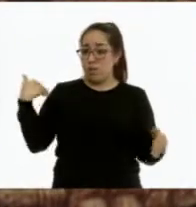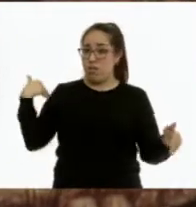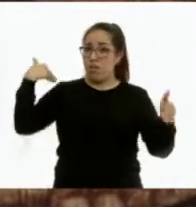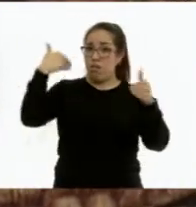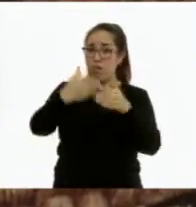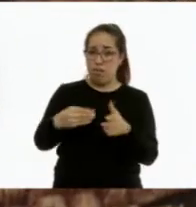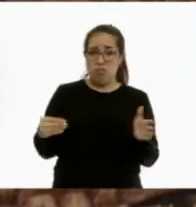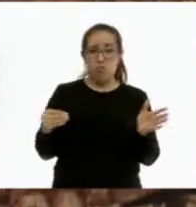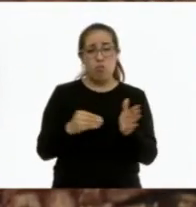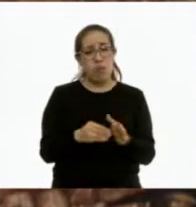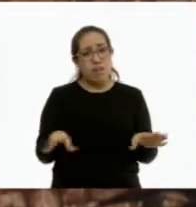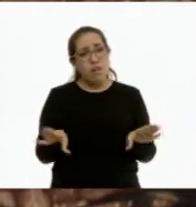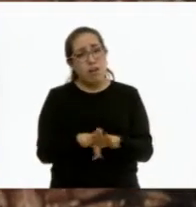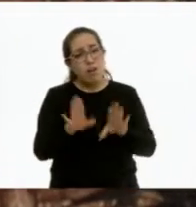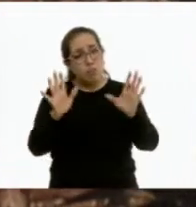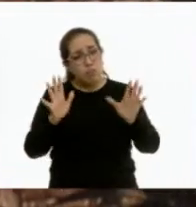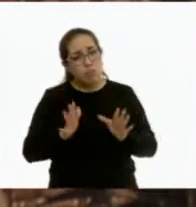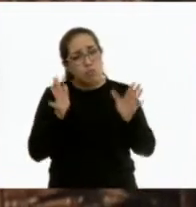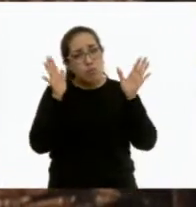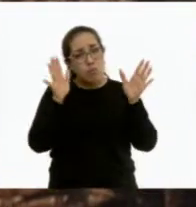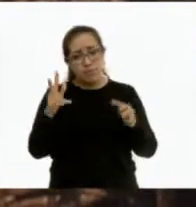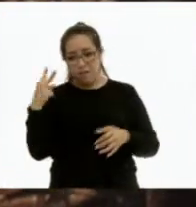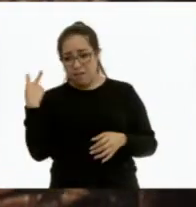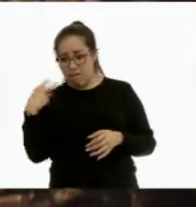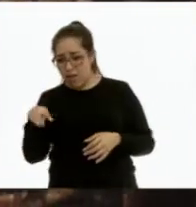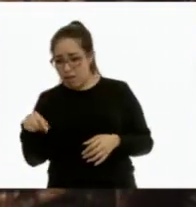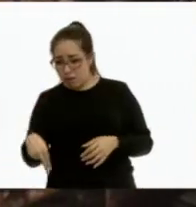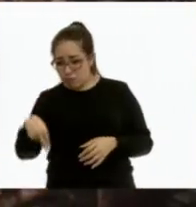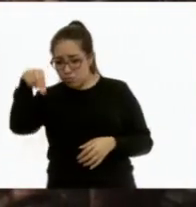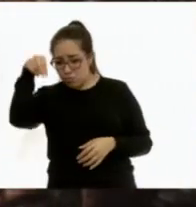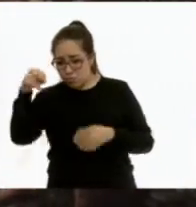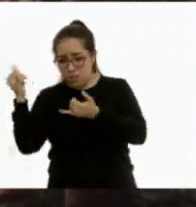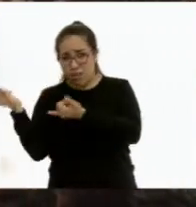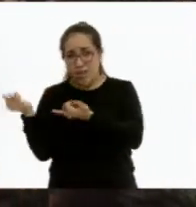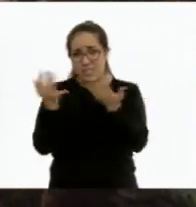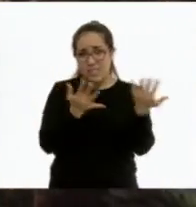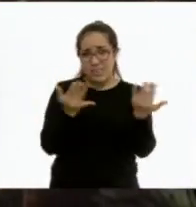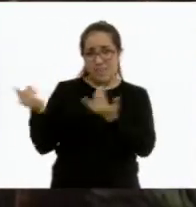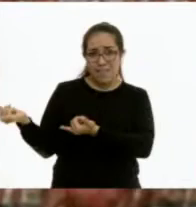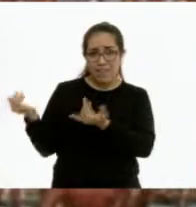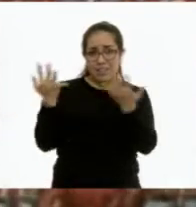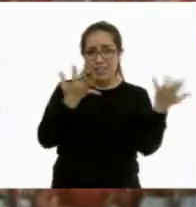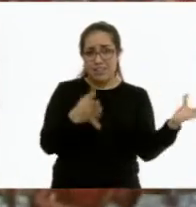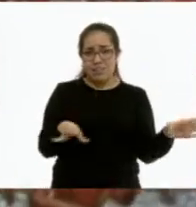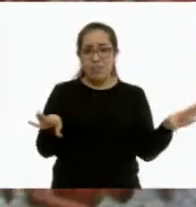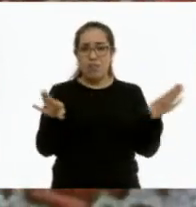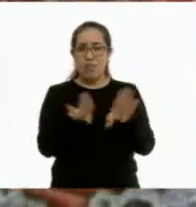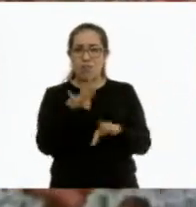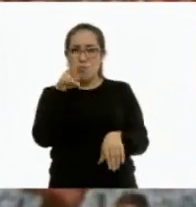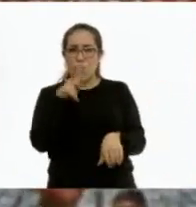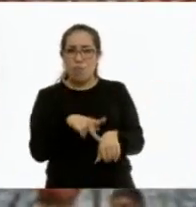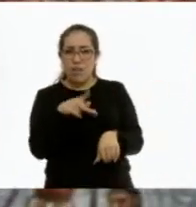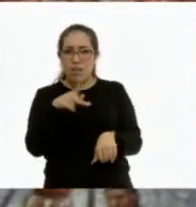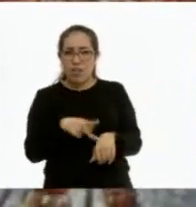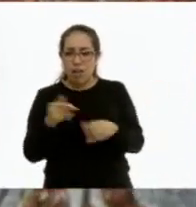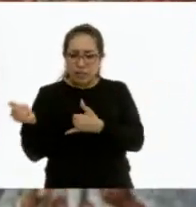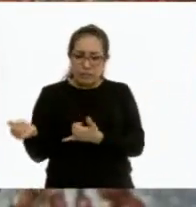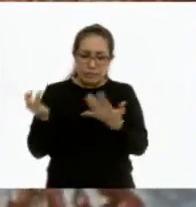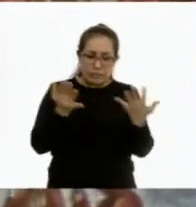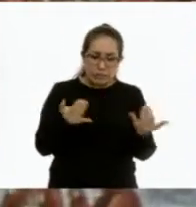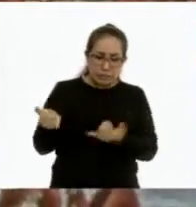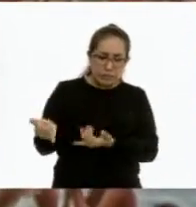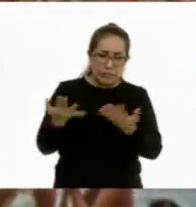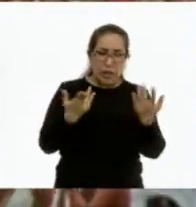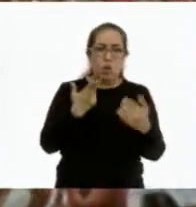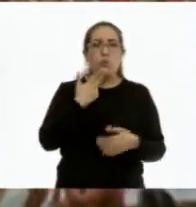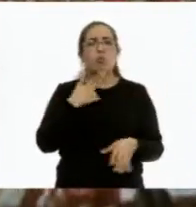distancias recorridas desde el norte de Veracruz a fin de obtener la materia prima de las colosales esculturas, para lo cual se utilizaron todos